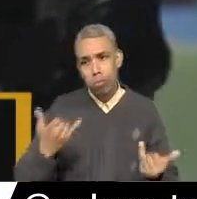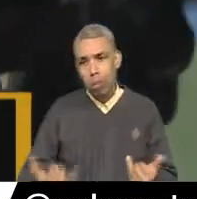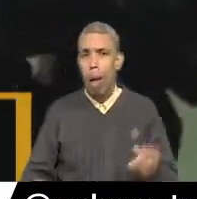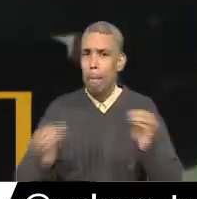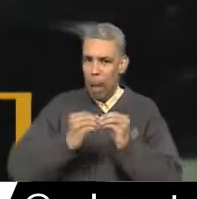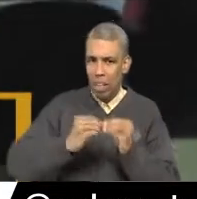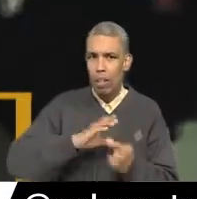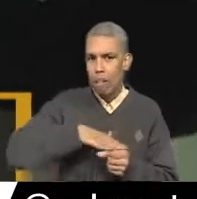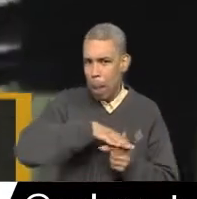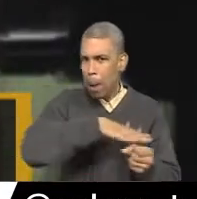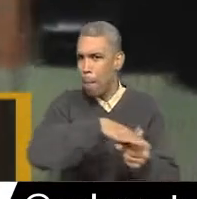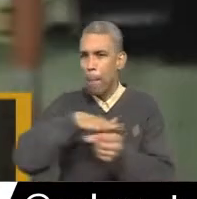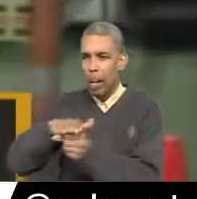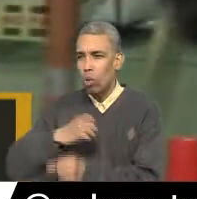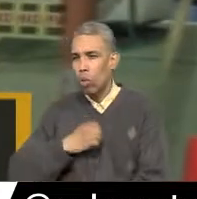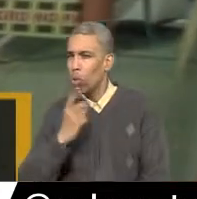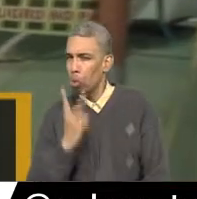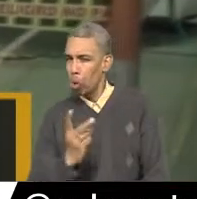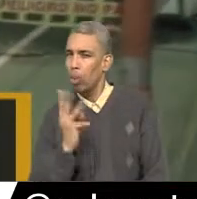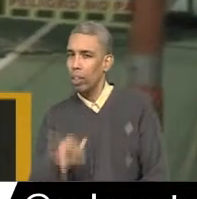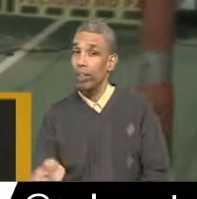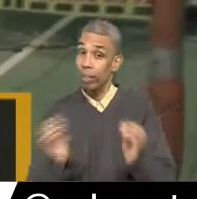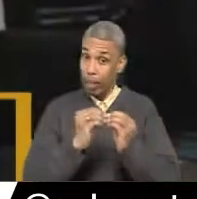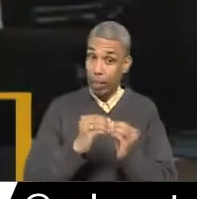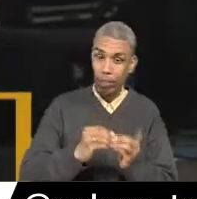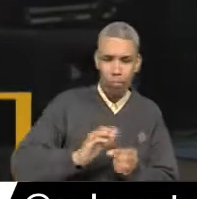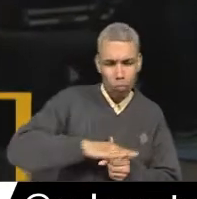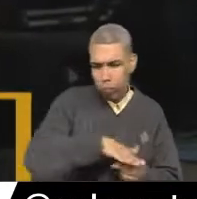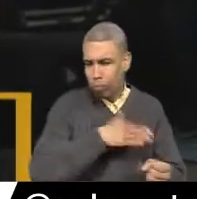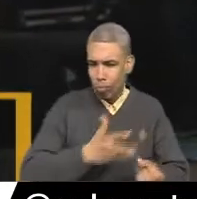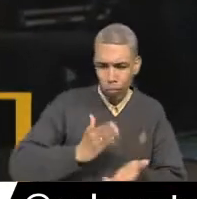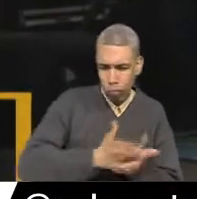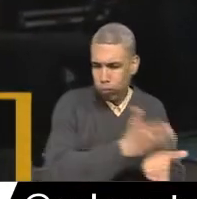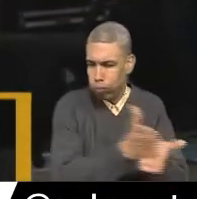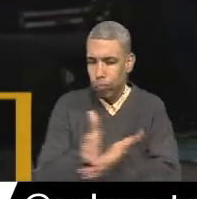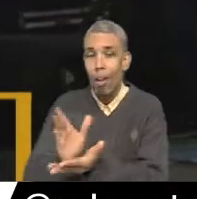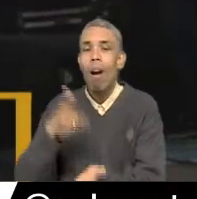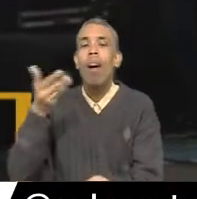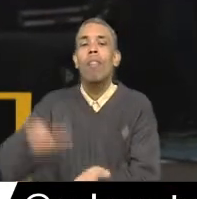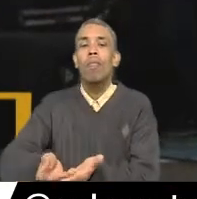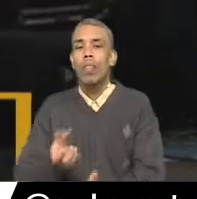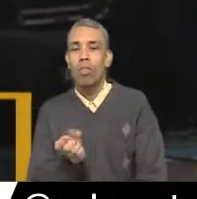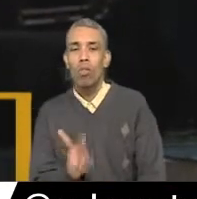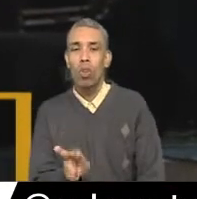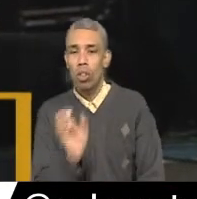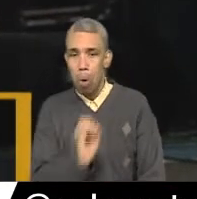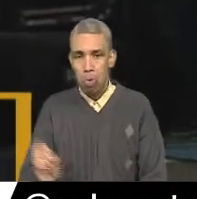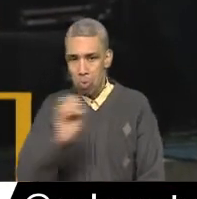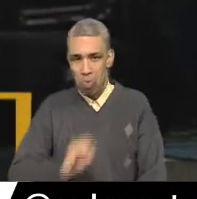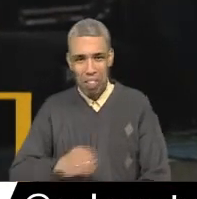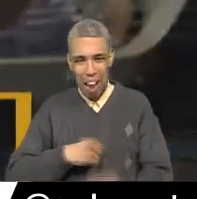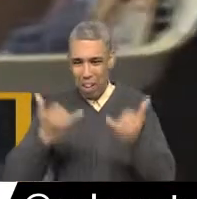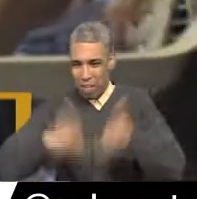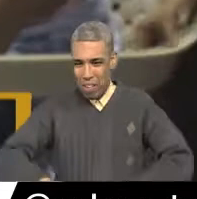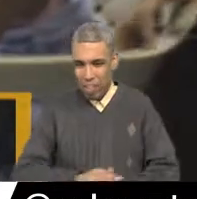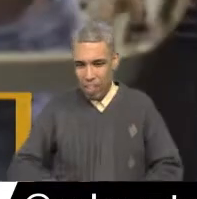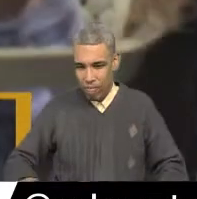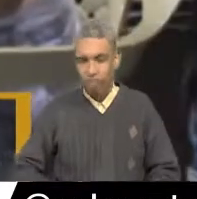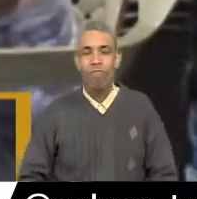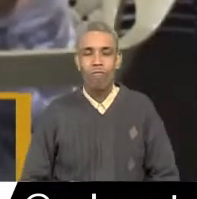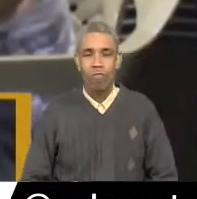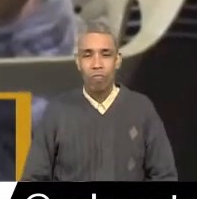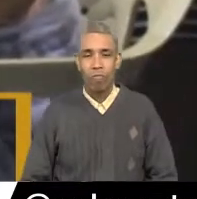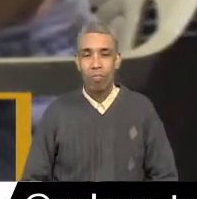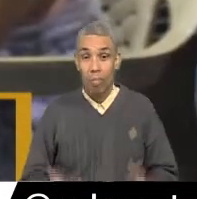para finalizar, ¿no? Ya que el 12 de octubre se cierran ya las inscripciones como tal. Yo creo que el televidente se va a sorprender como hasta